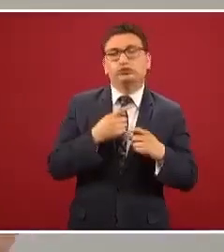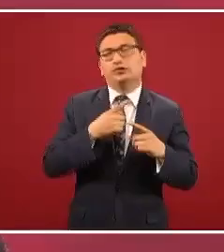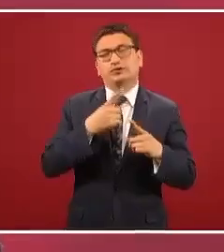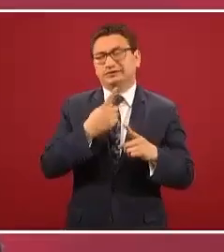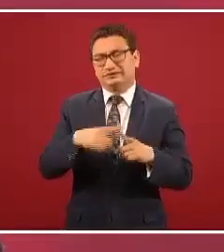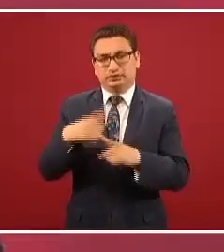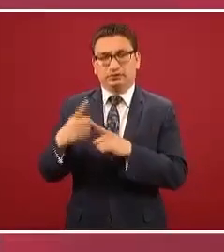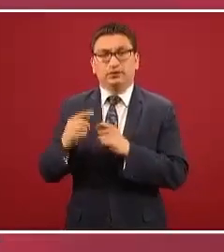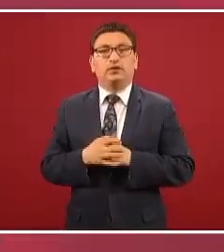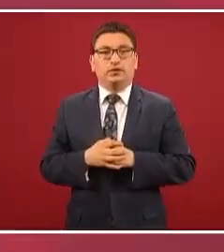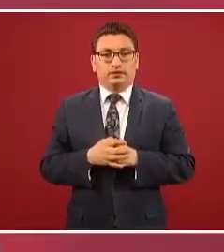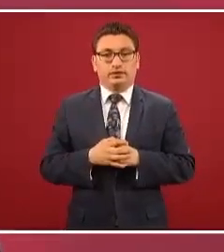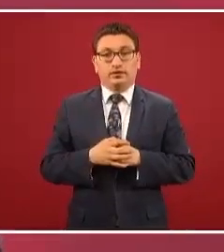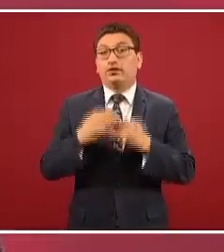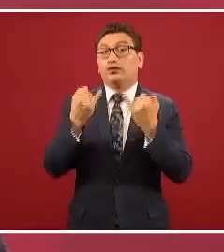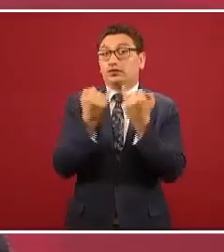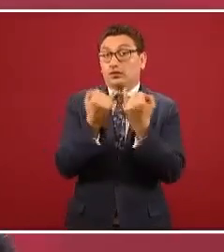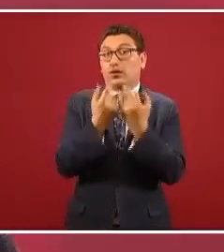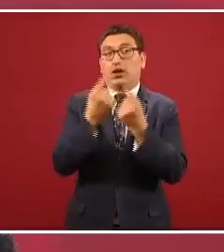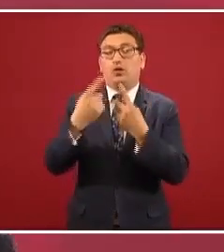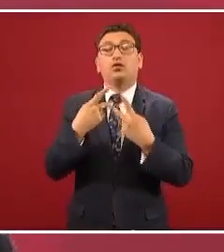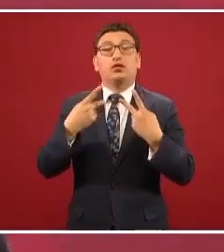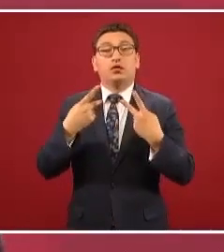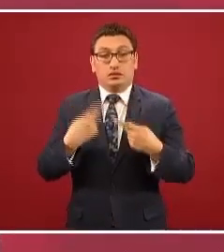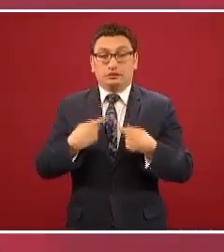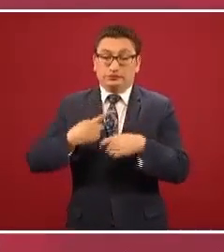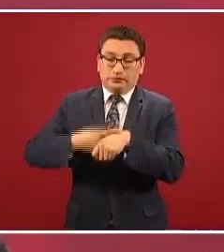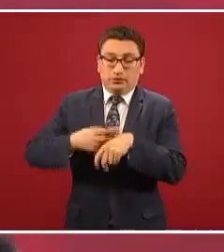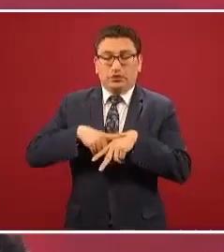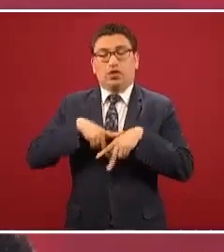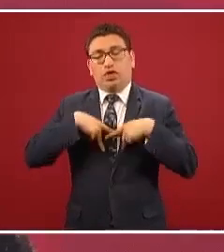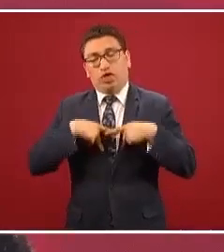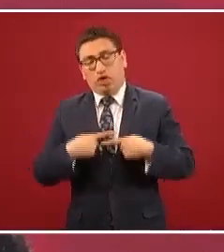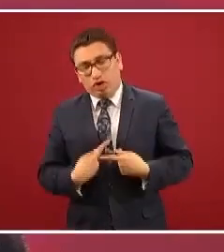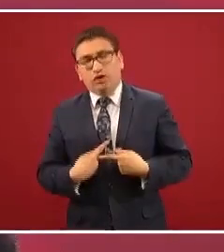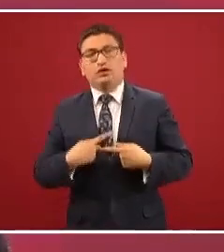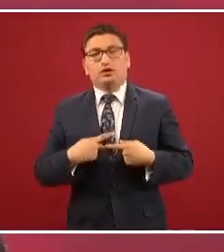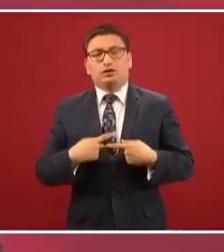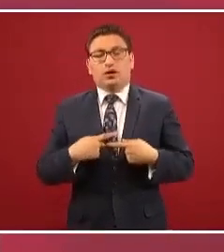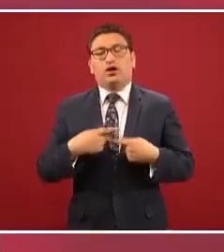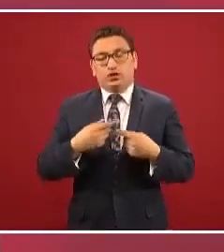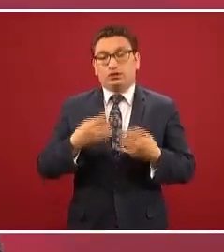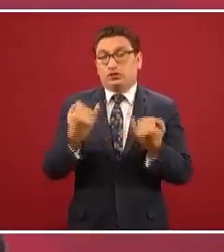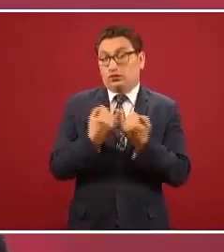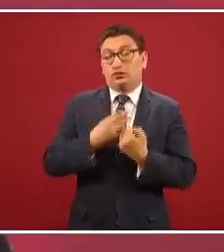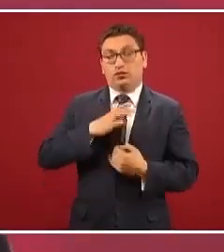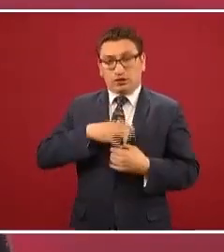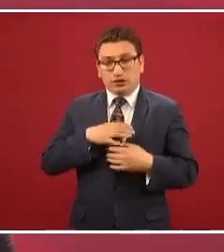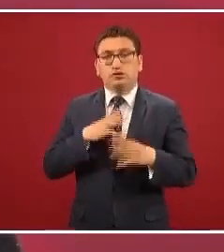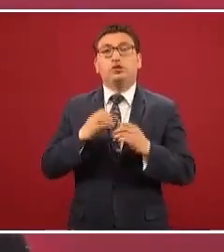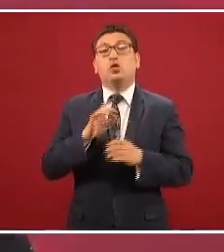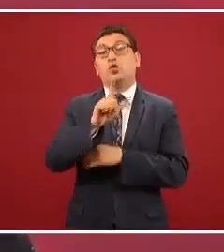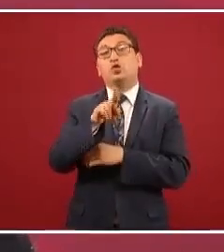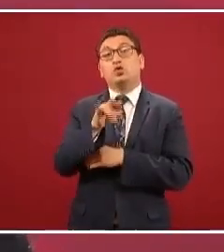y las enfermedades que debilitan el sistema inmune, incluido el cáncer o las enfermedades autoinmunes, como el lupus.